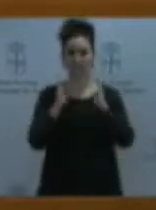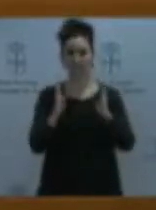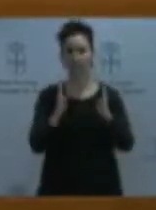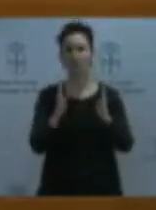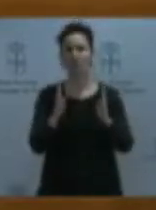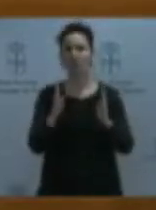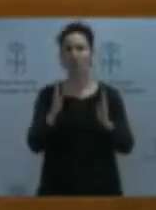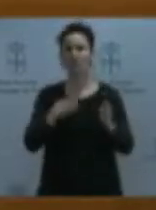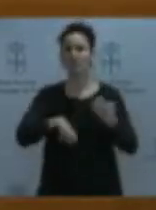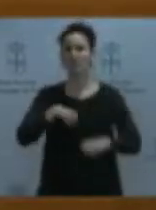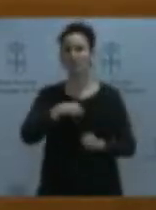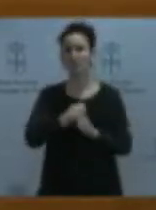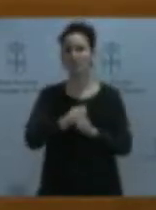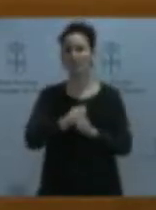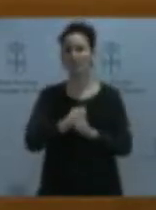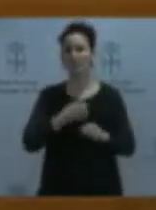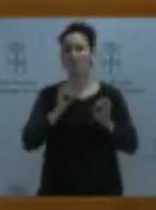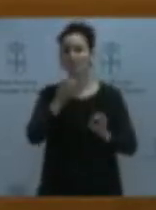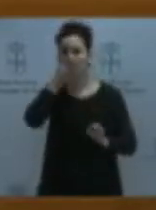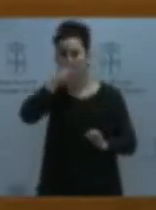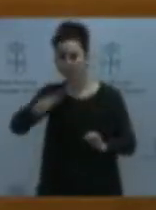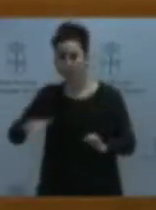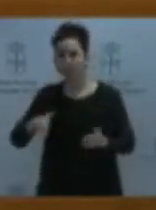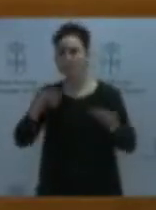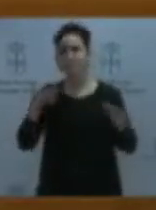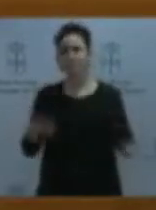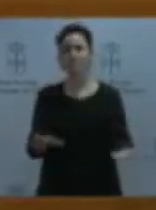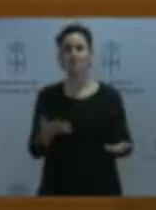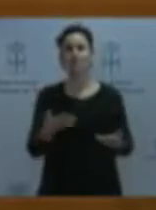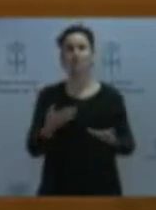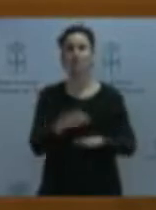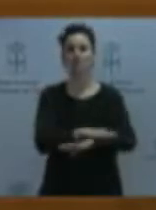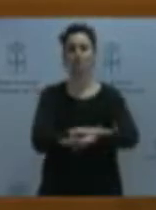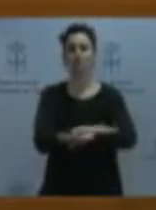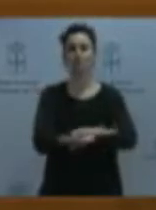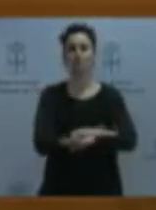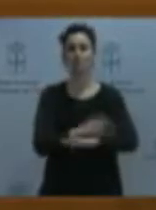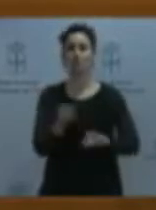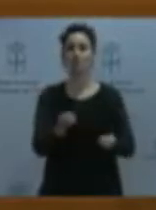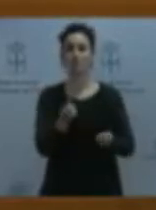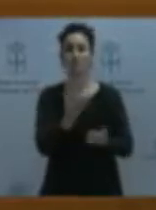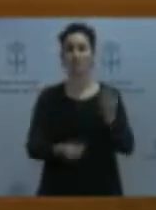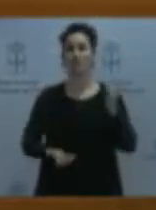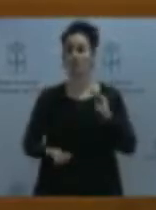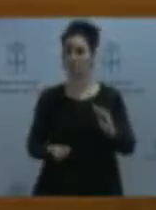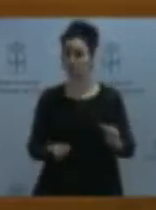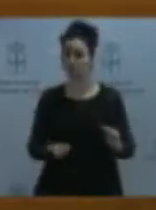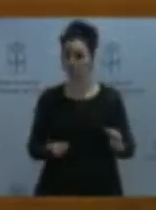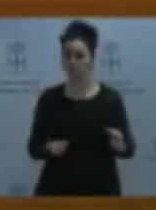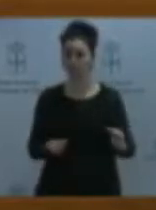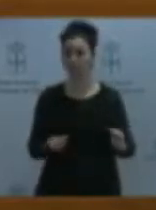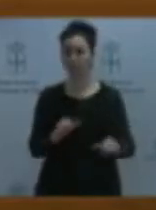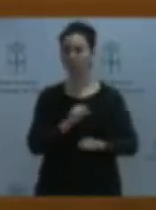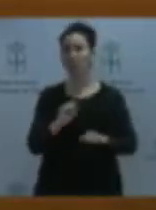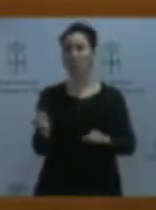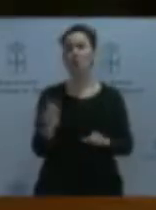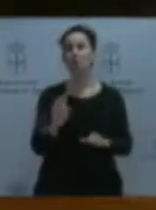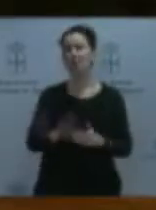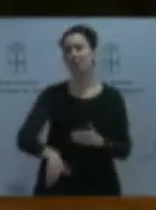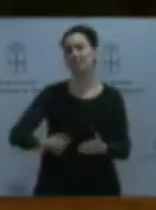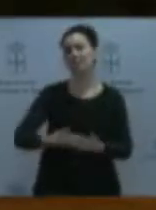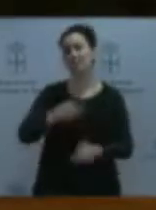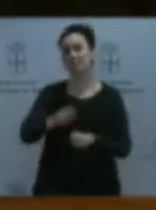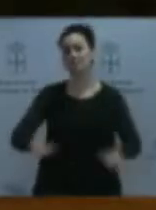El Gobierno debe de controlar sus fallos y no esperar a que los trabajadores lleven a los tribunales las